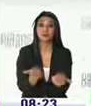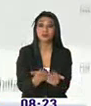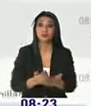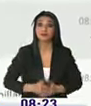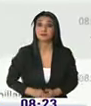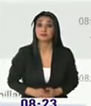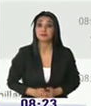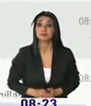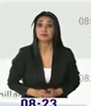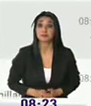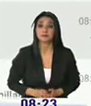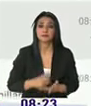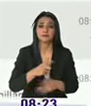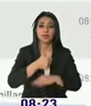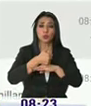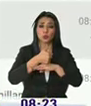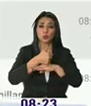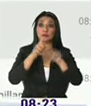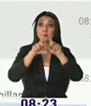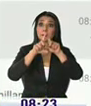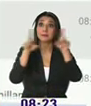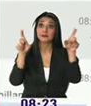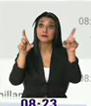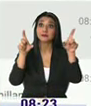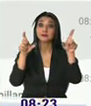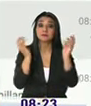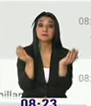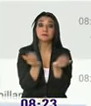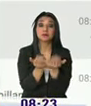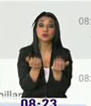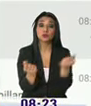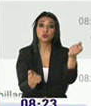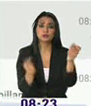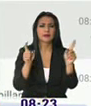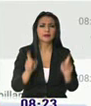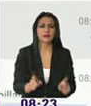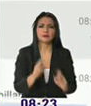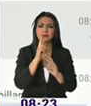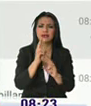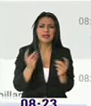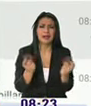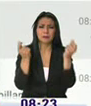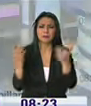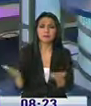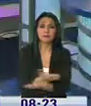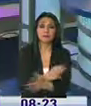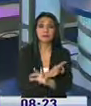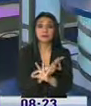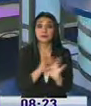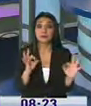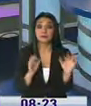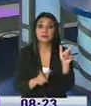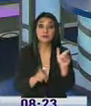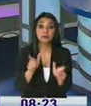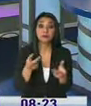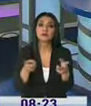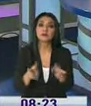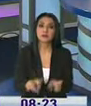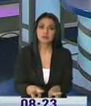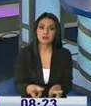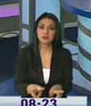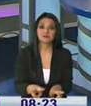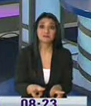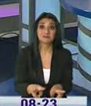y Alpaguasi. Autoridades de la basura, ahí hay que hacer algo urgente, ¿no? Evidentemente los vecinos también